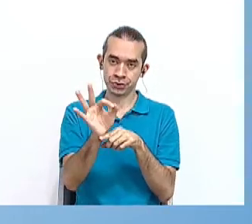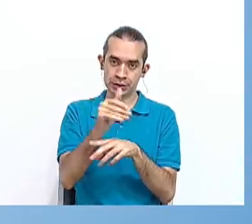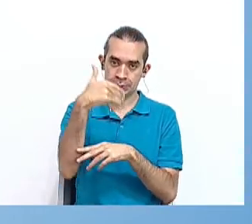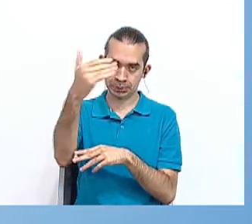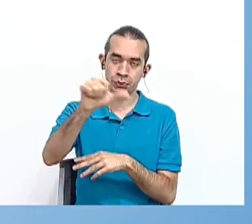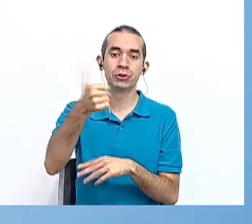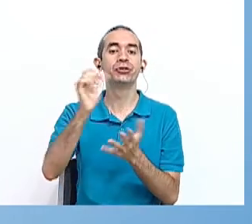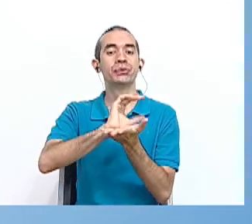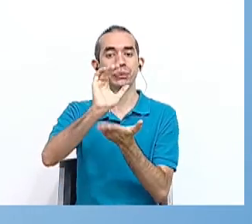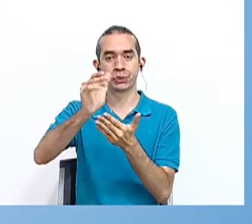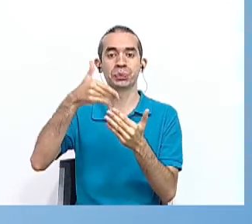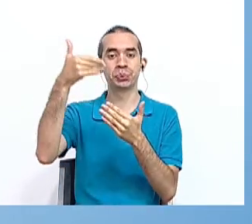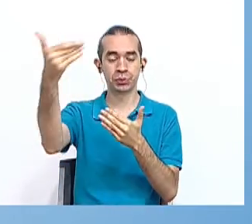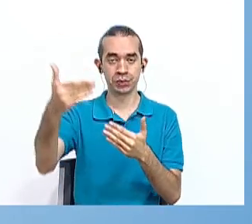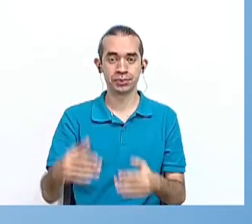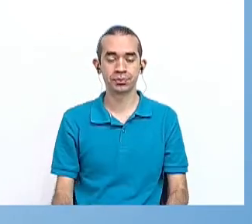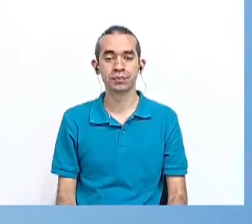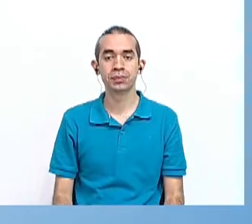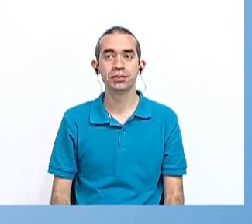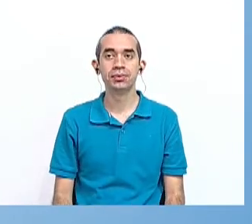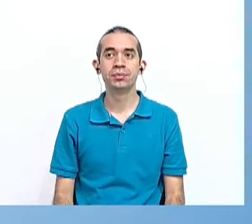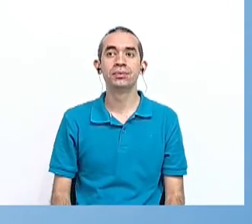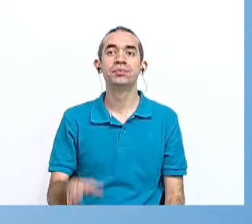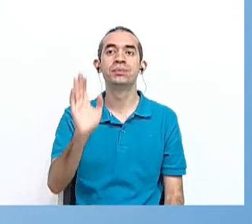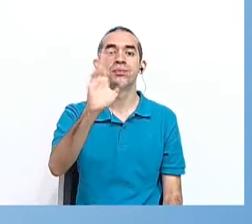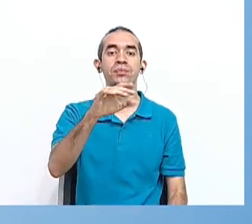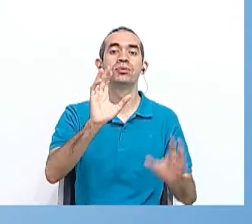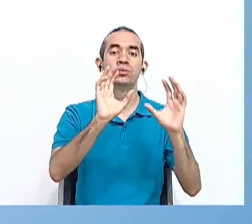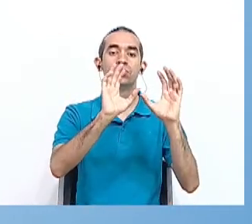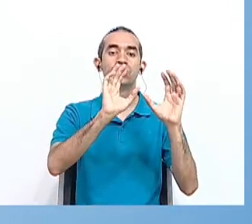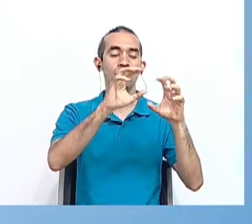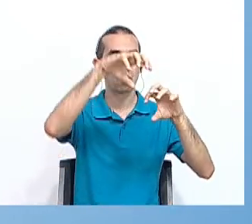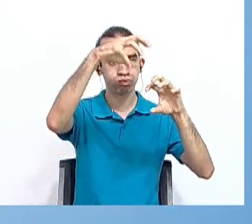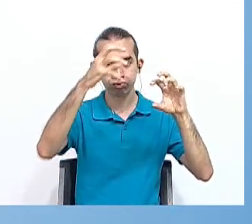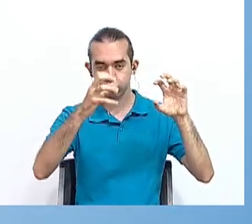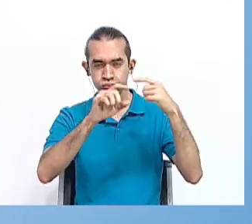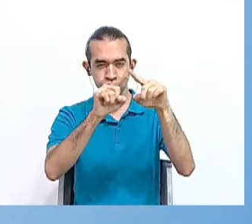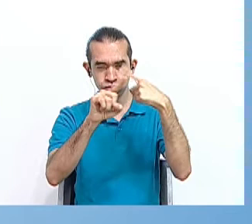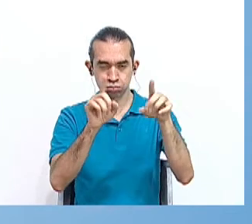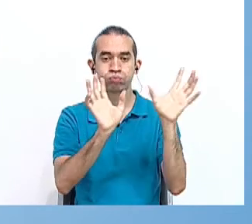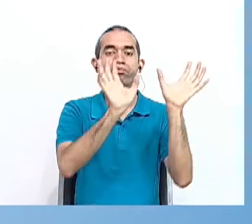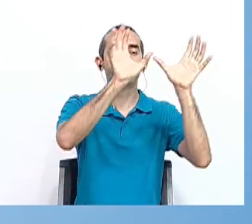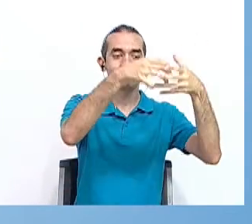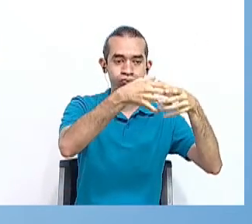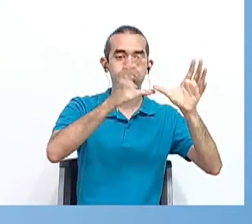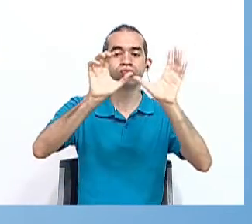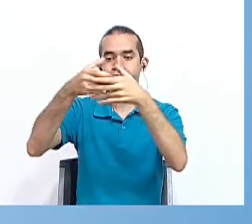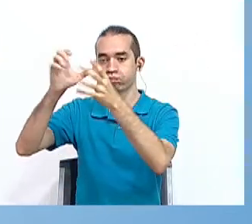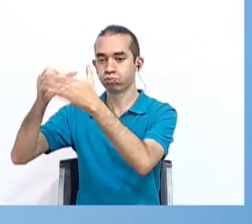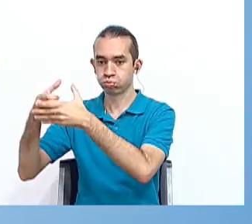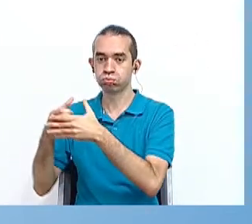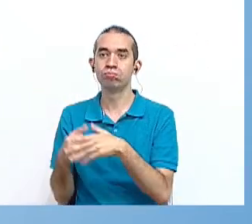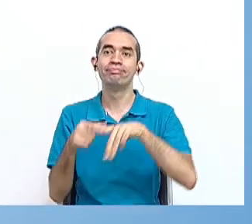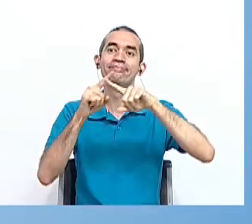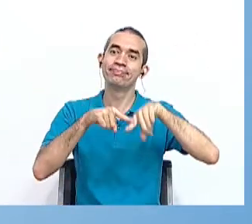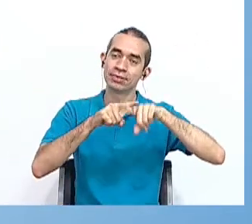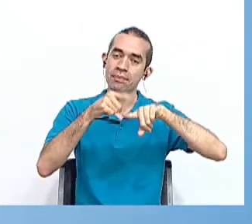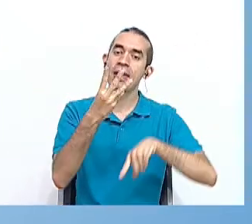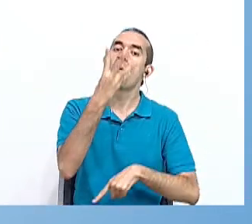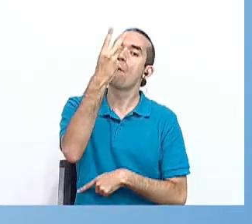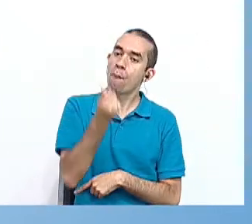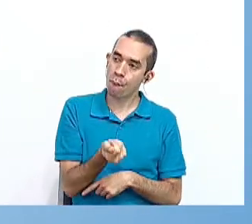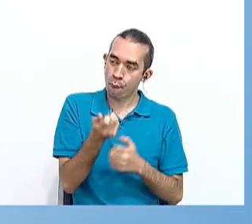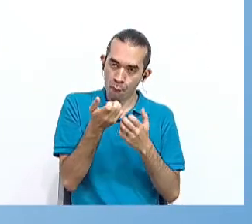adelante. Bueno, la clasificación de los compuestos se pueden dar según la cantidad